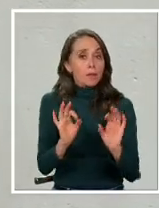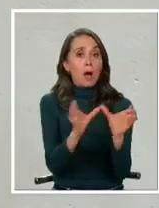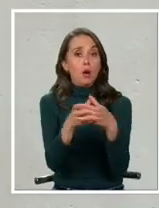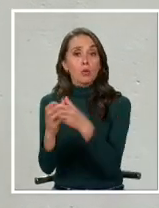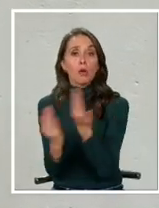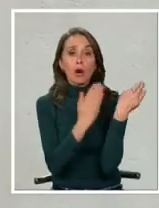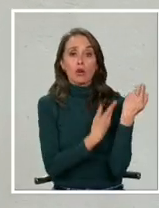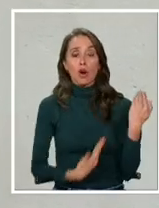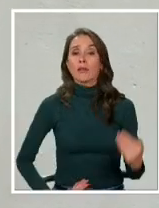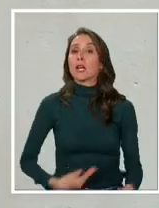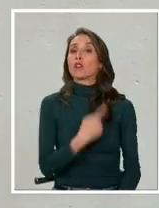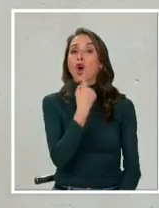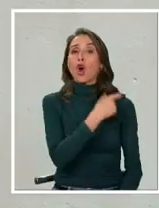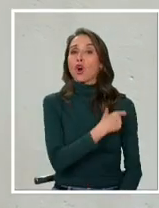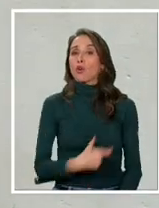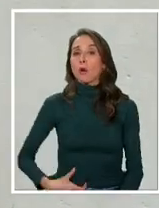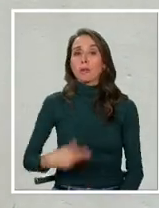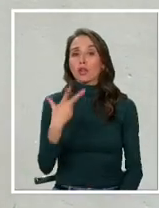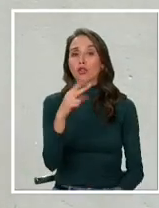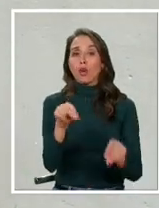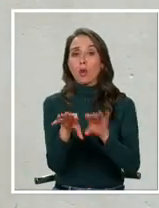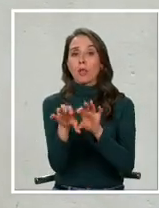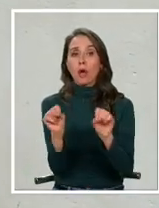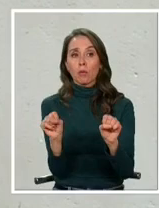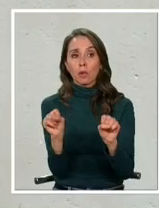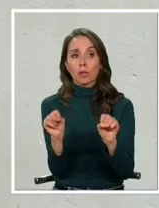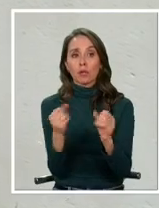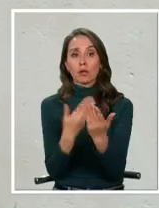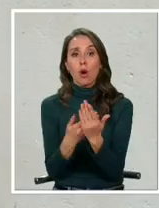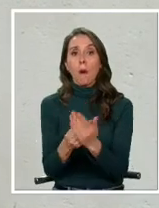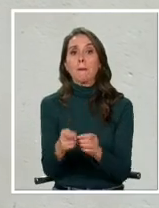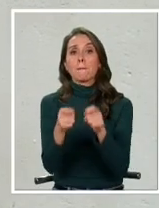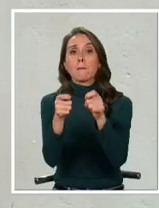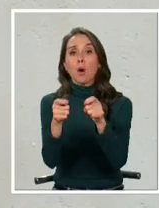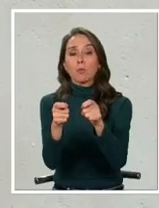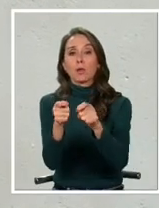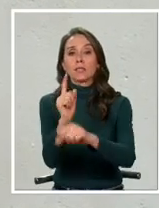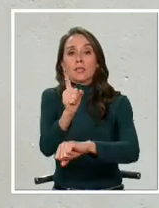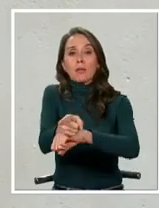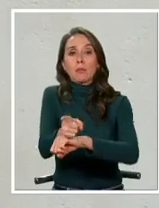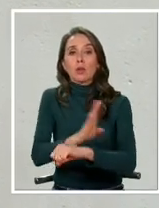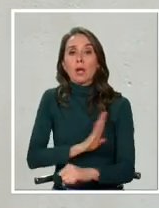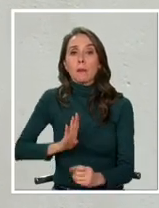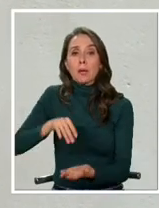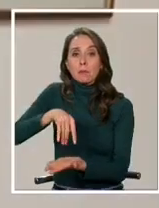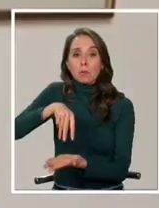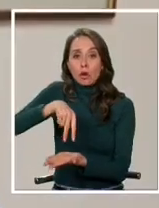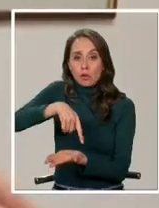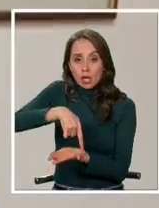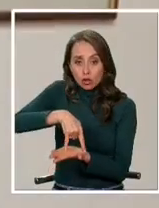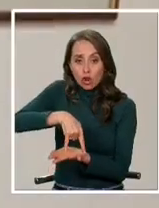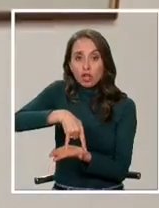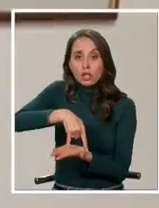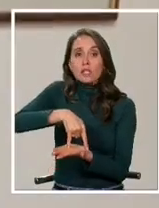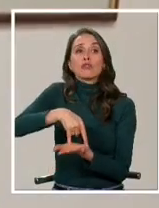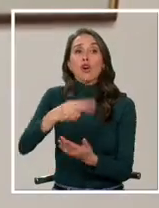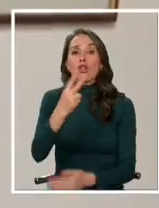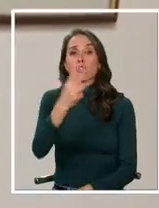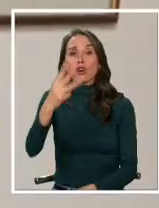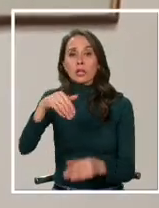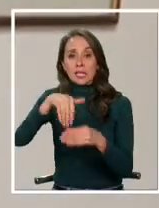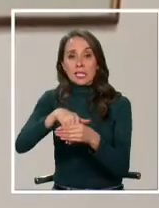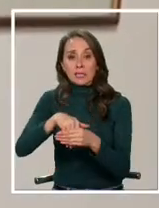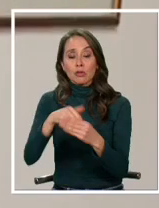gobierno no está de acuerdo con la propuesta de imponerle al congreso dos tercios lo que está proponiendo